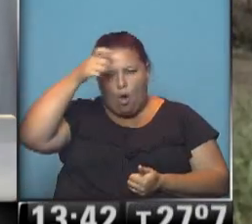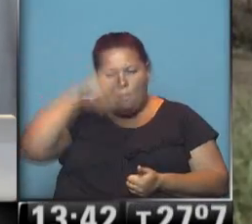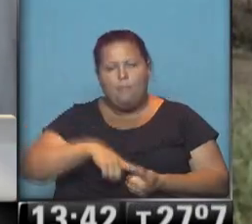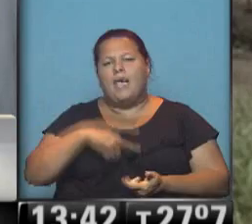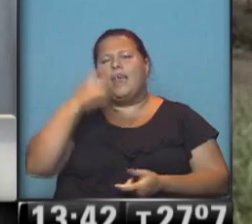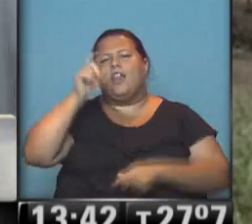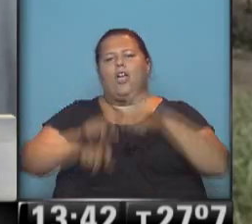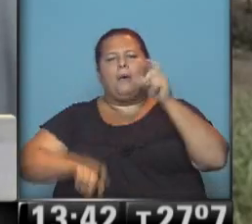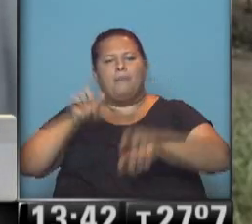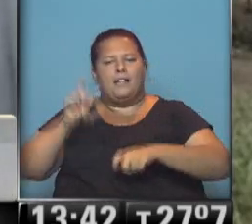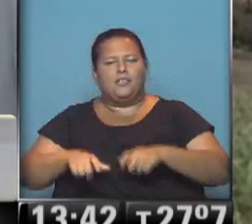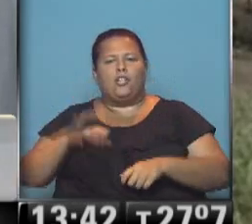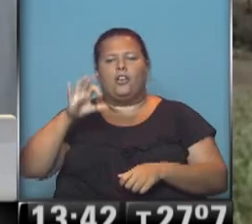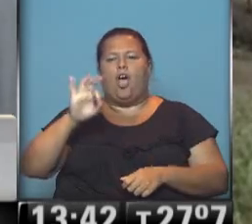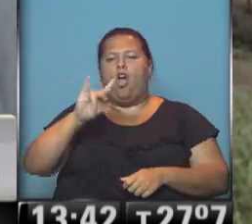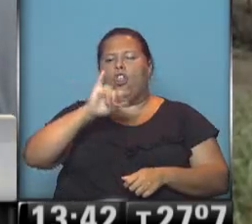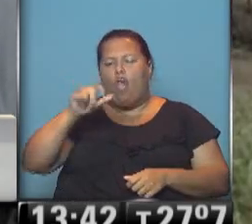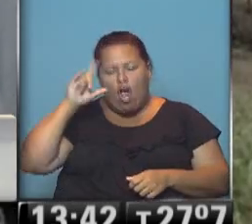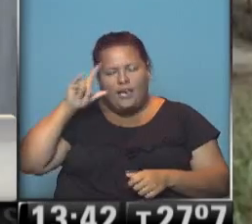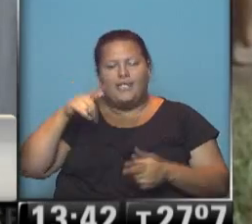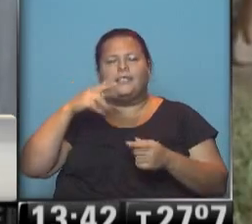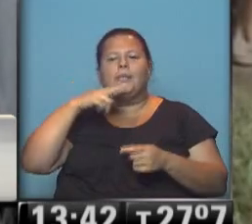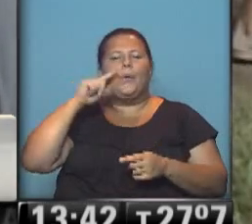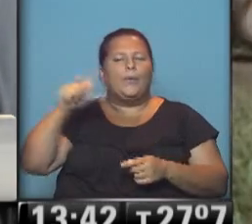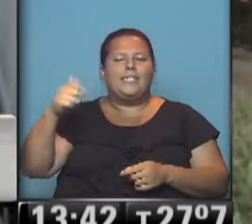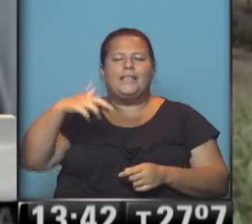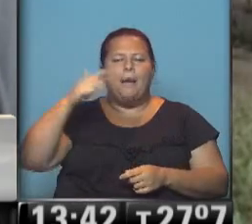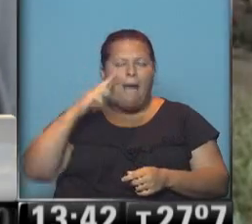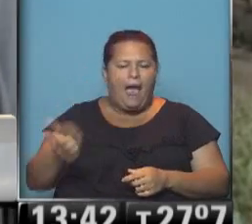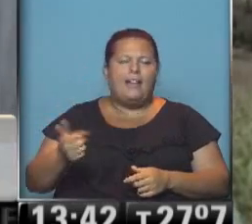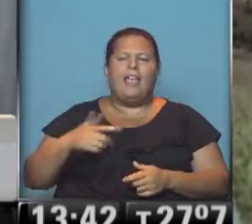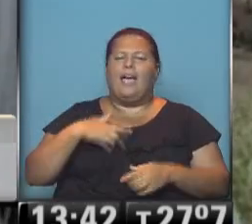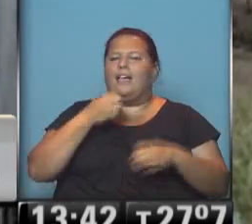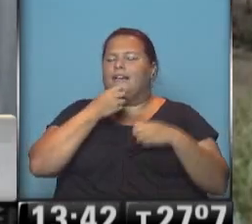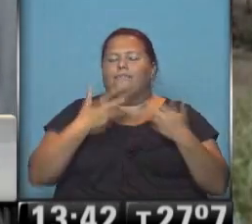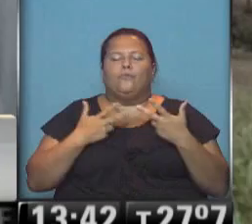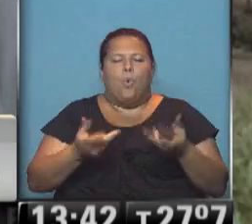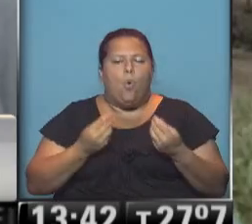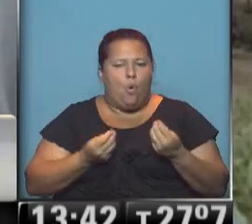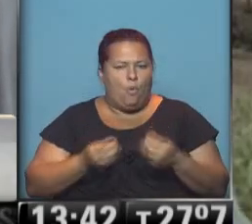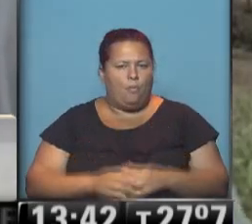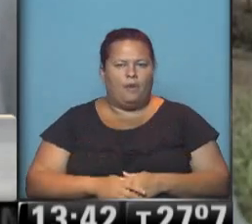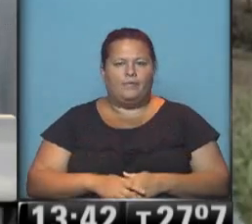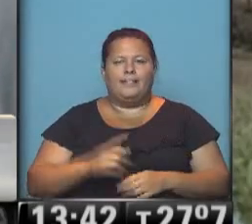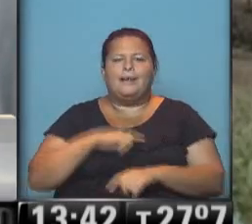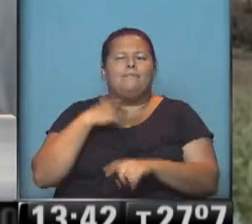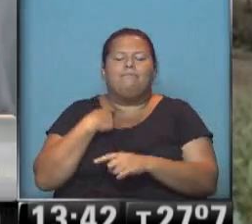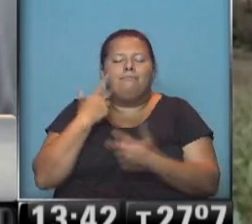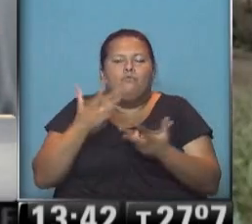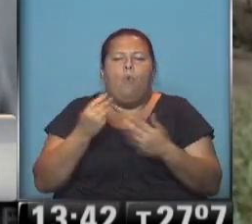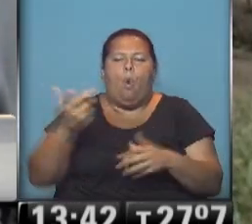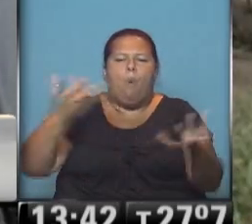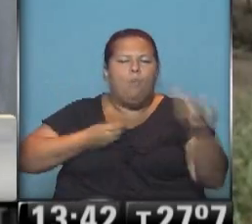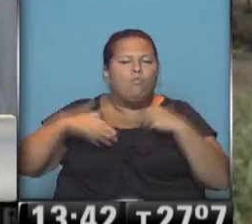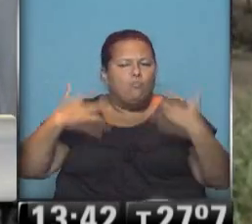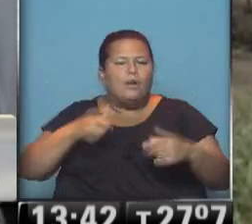la gente de de de ordoña Villa María es innormal no sé cómo decirte impagable lo que hace la gente en